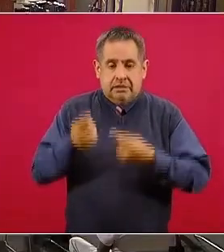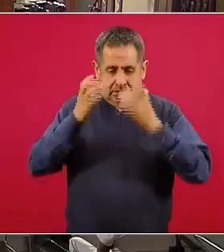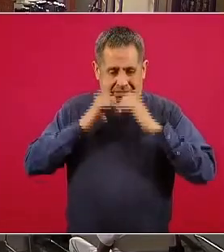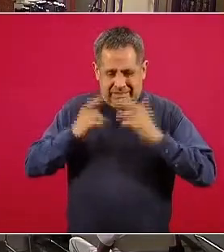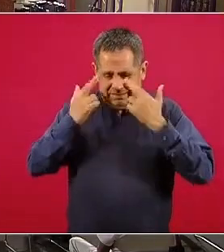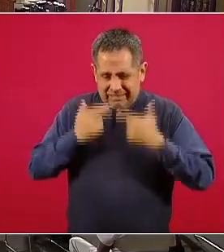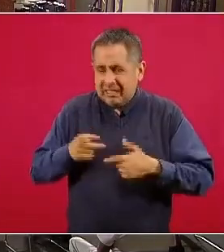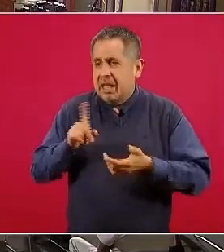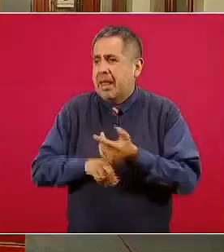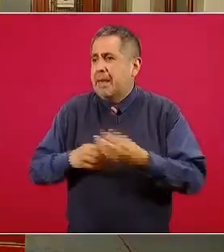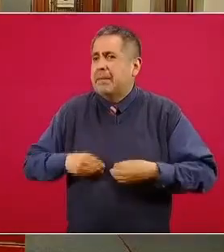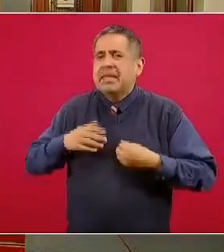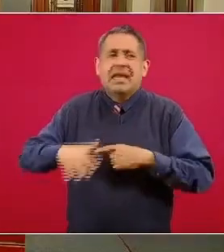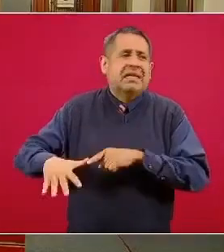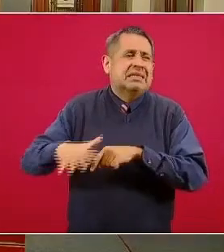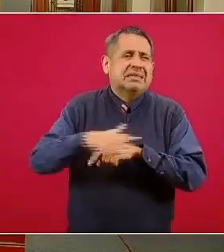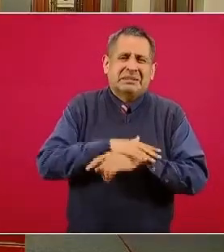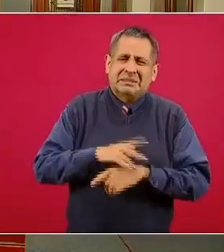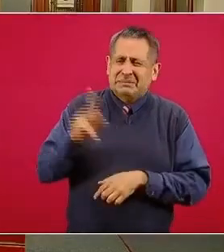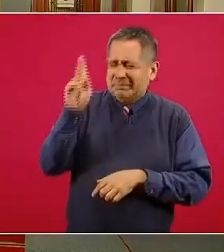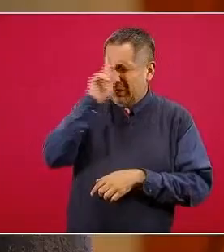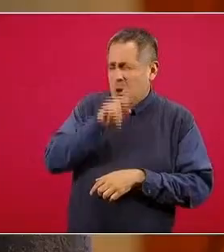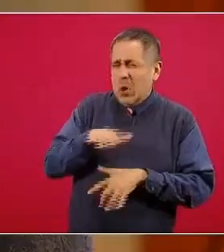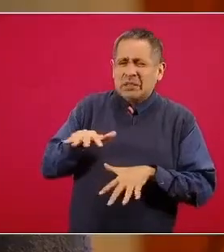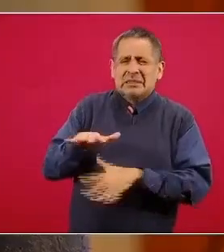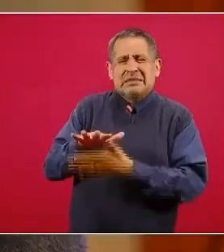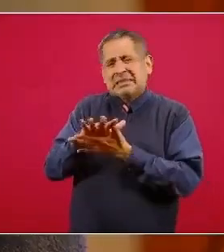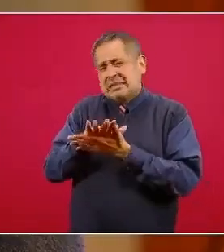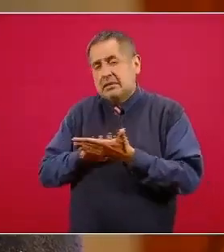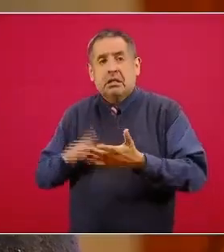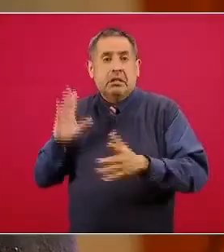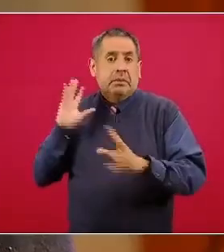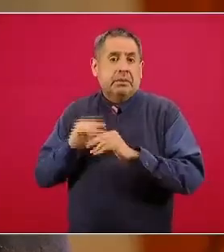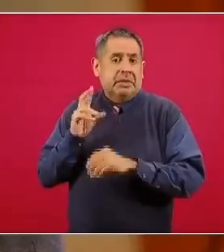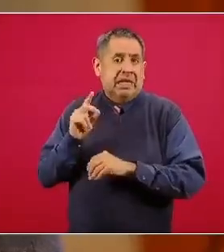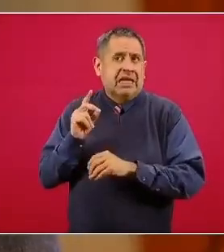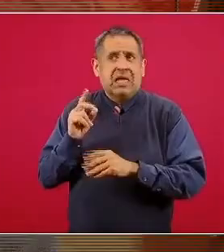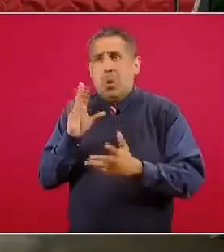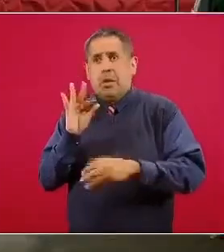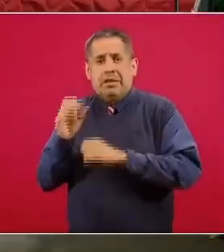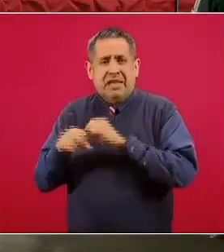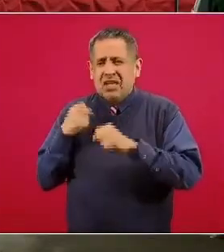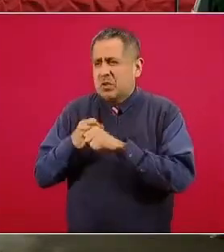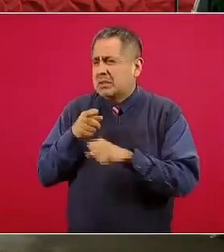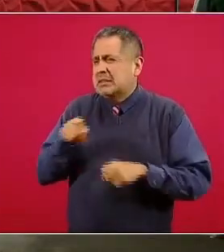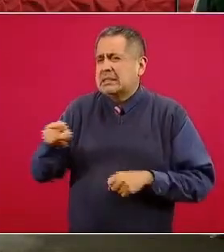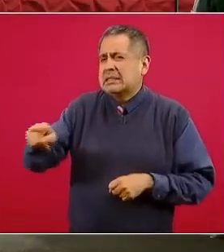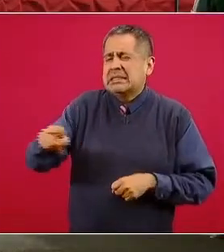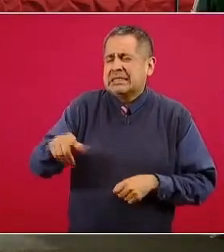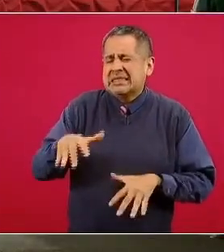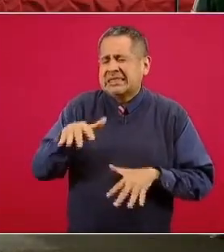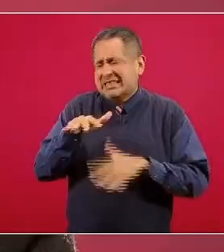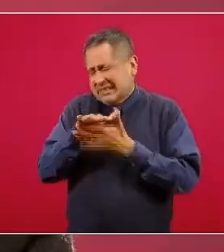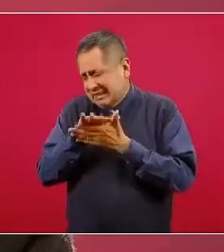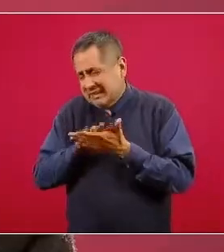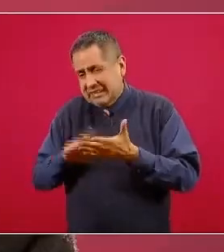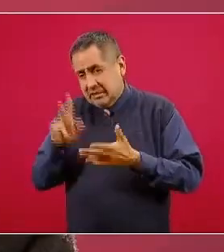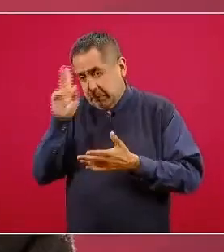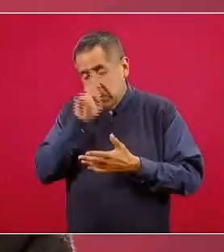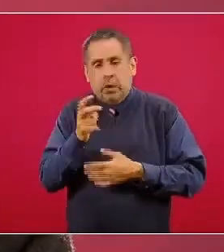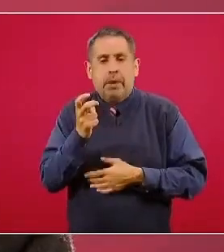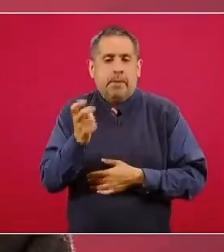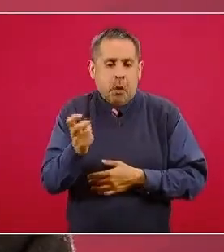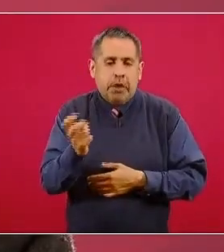condiciones de vida de México durante los últimos 30 años o 40 años no es sorprendente que